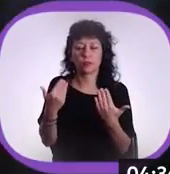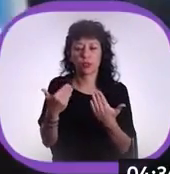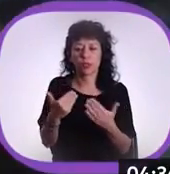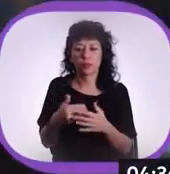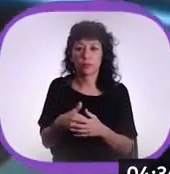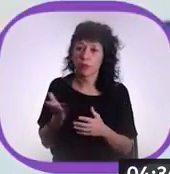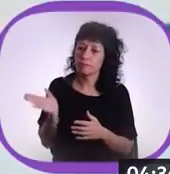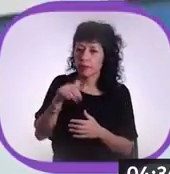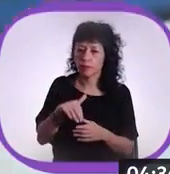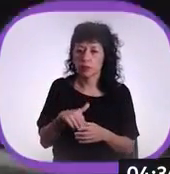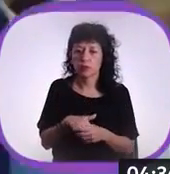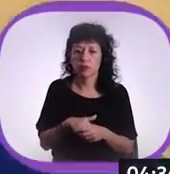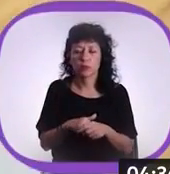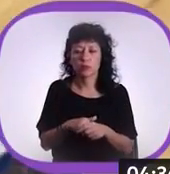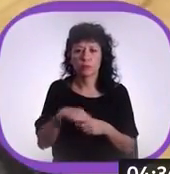enrollémoslo! ¡Sí!